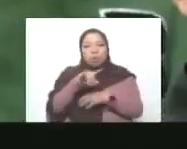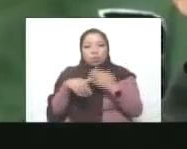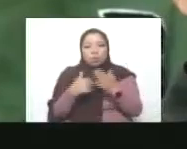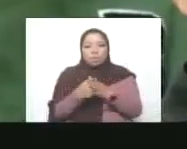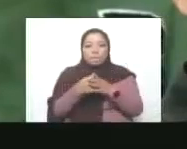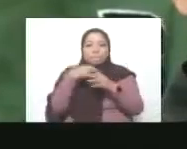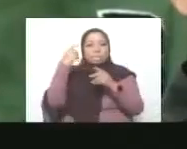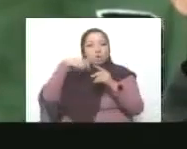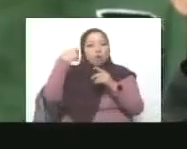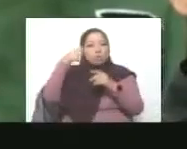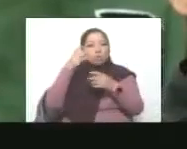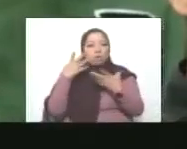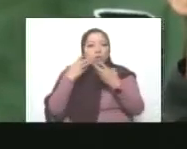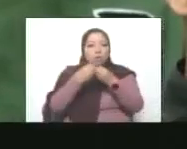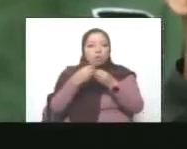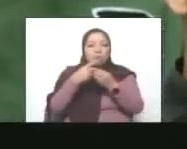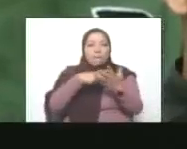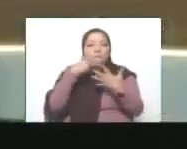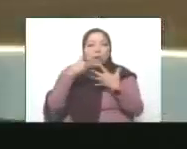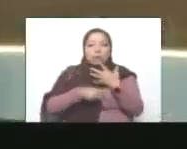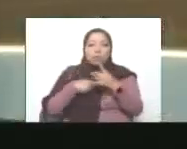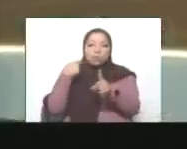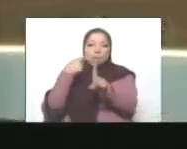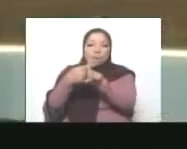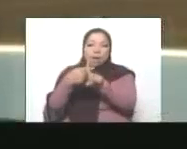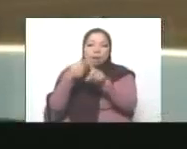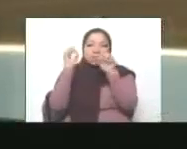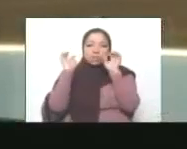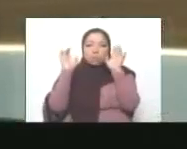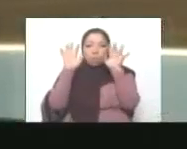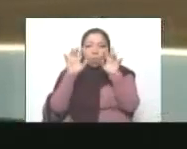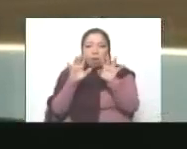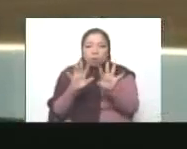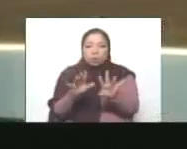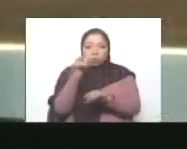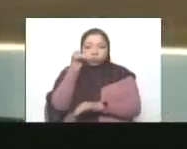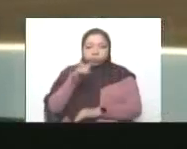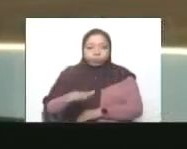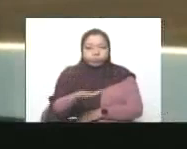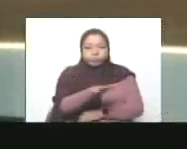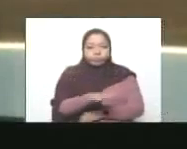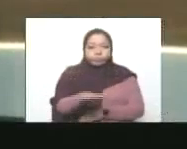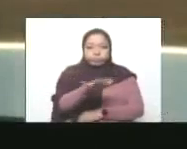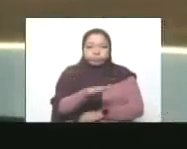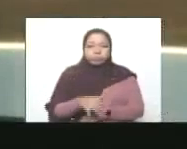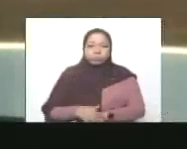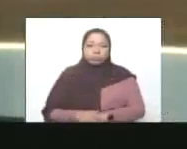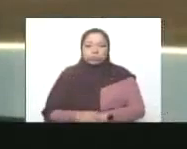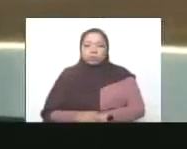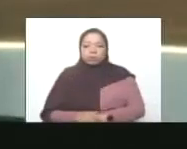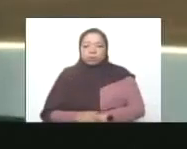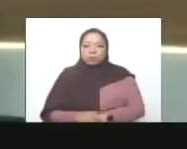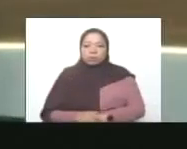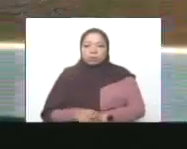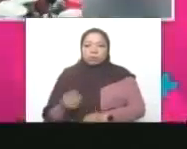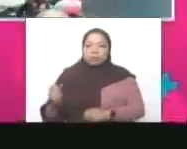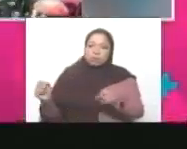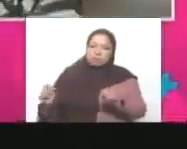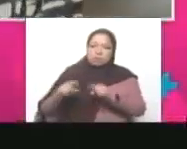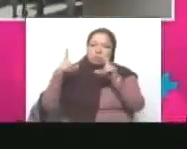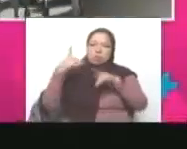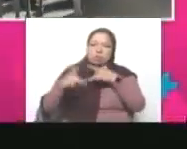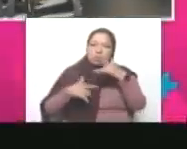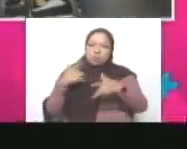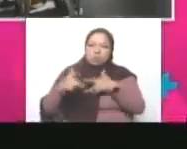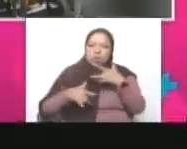ustedes lo vean en con Maduro Más Pueblo. Mira, todo me impresiona, pero me impresiona una actividad que